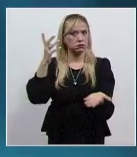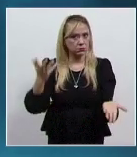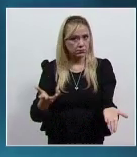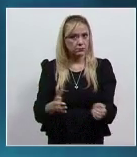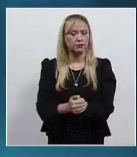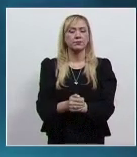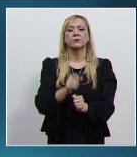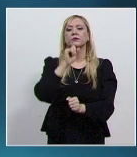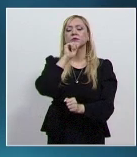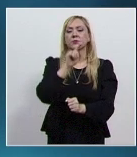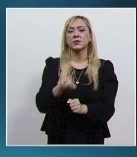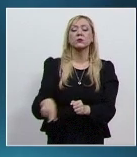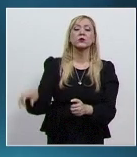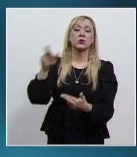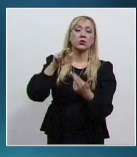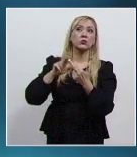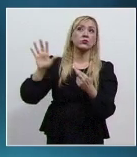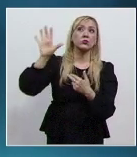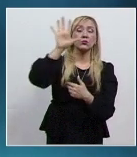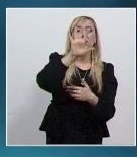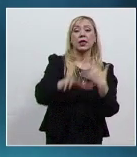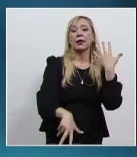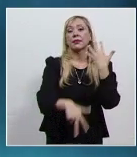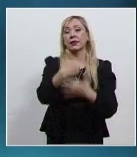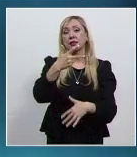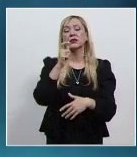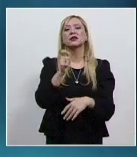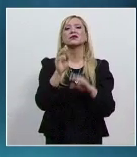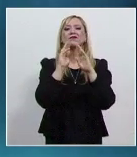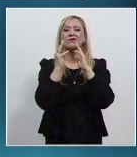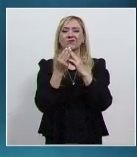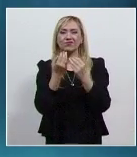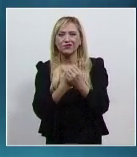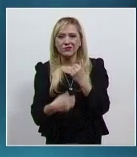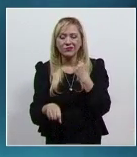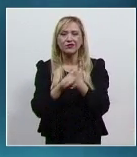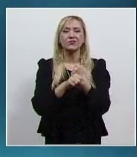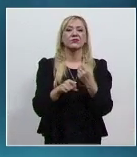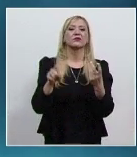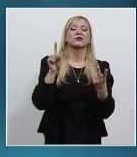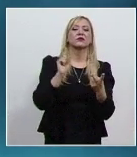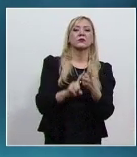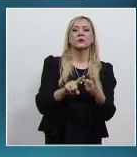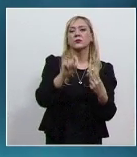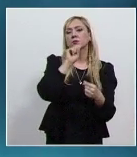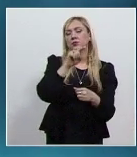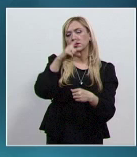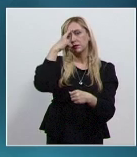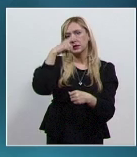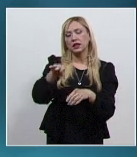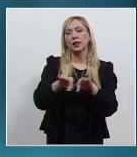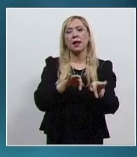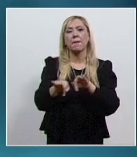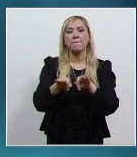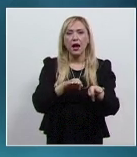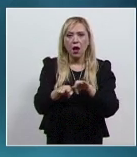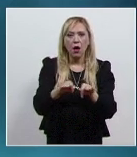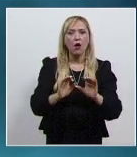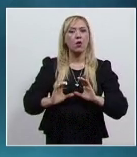se publican 13 criterios que tienen que ver con delincuencia organizada, impuesto adicional para el fomento al empleo y